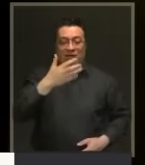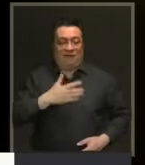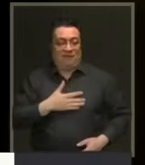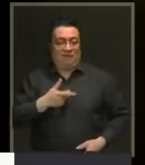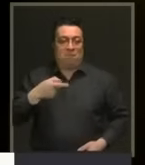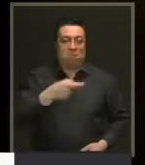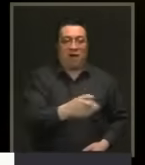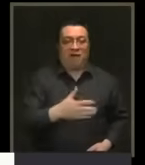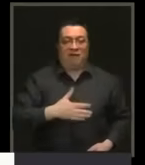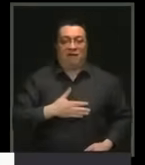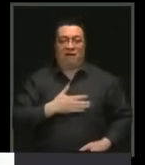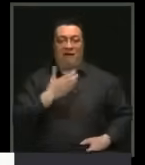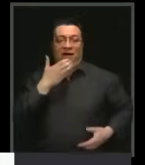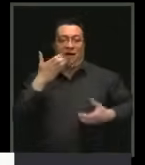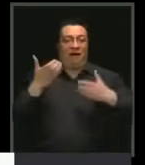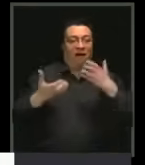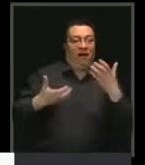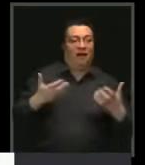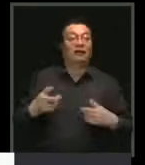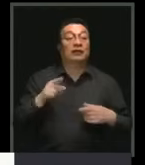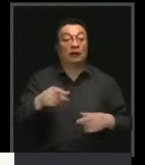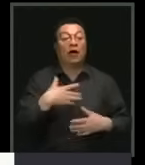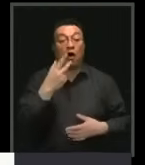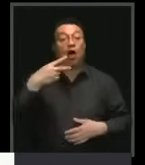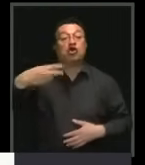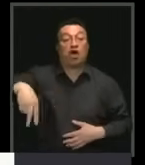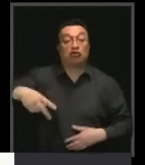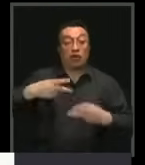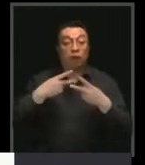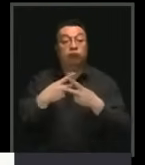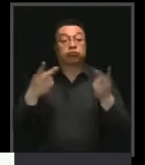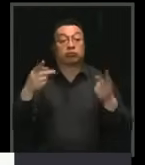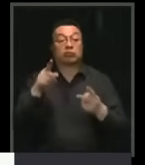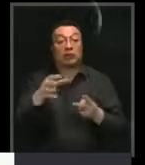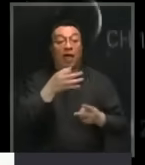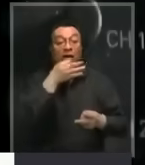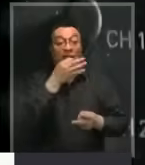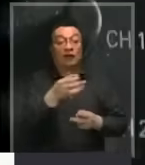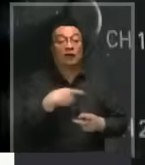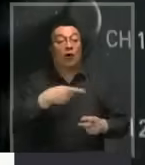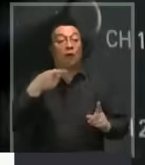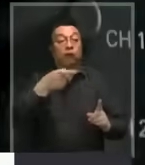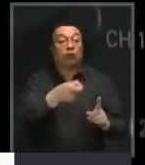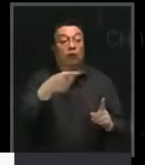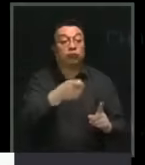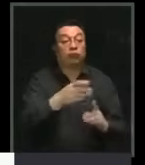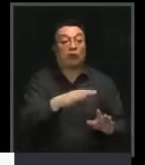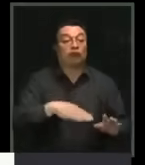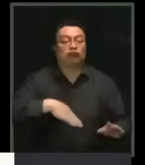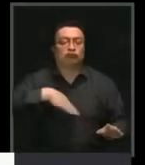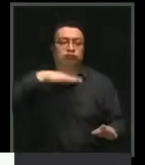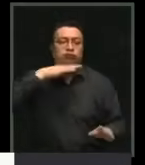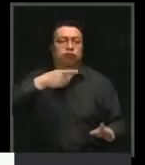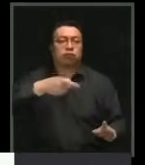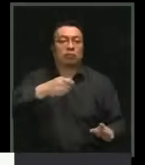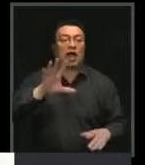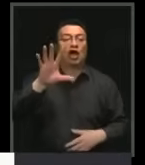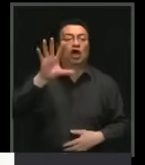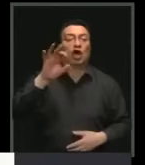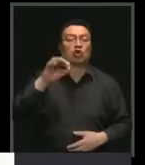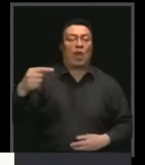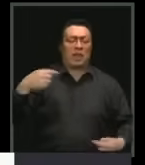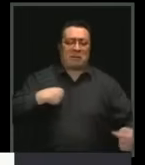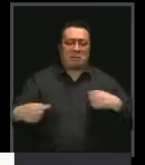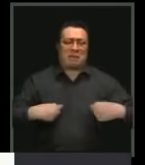acto. Rico, lo que dicen las noticias es que en Aguana le llegaron, pero fue de lleno. 50 se llevó en el